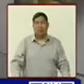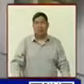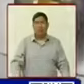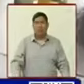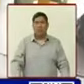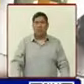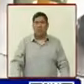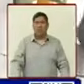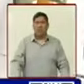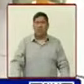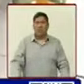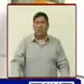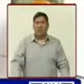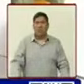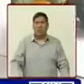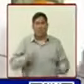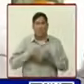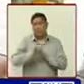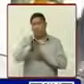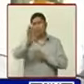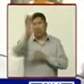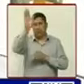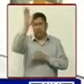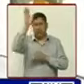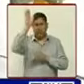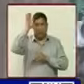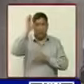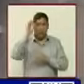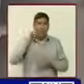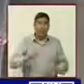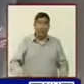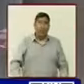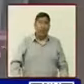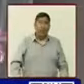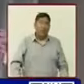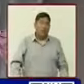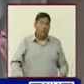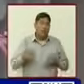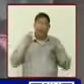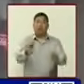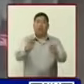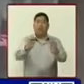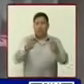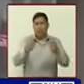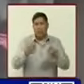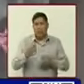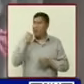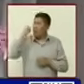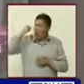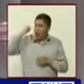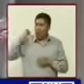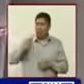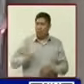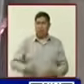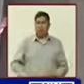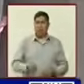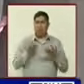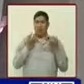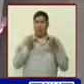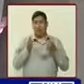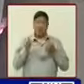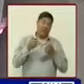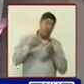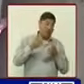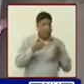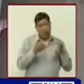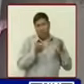Yo solo he visto que el auto ha entrado de golpe, ha venido. Ha venido con velocidad el auto, desde allá ha venido. Ha querido girar